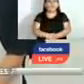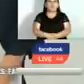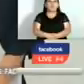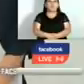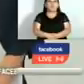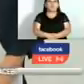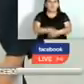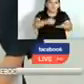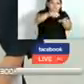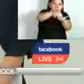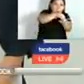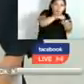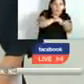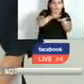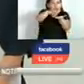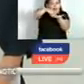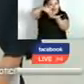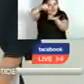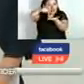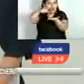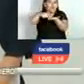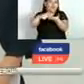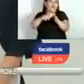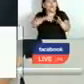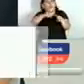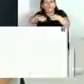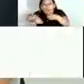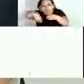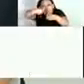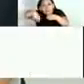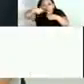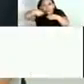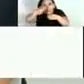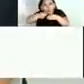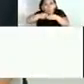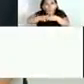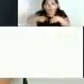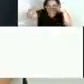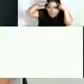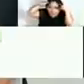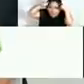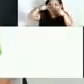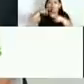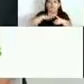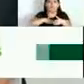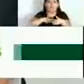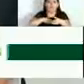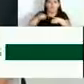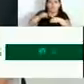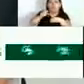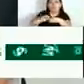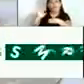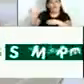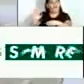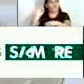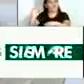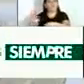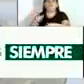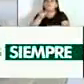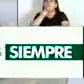frito, ensalada y arroz. Tenemos la sopa de res, ¿verdad?, que lleva el sabor y el sazón de los